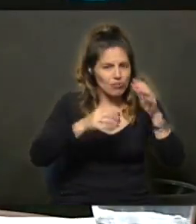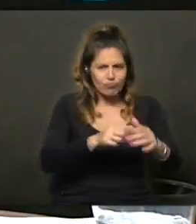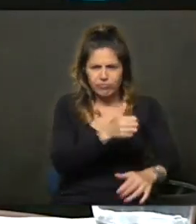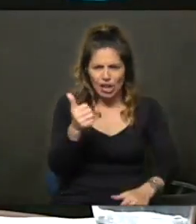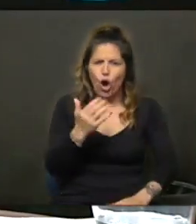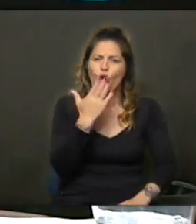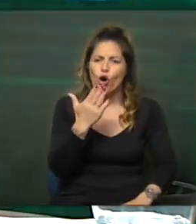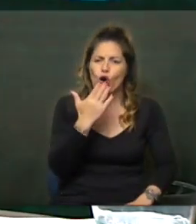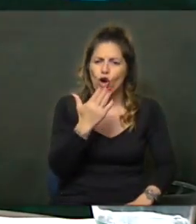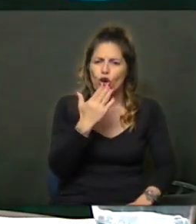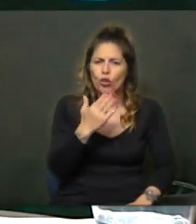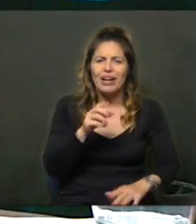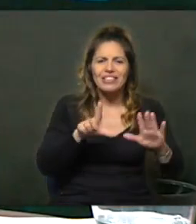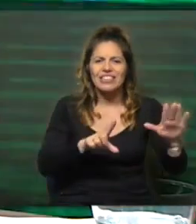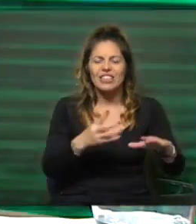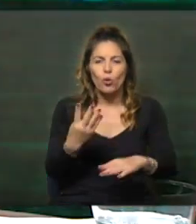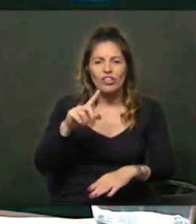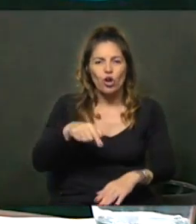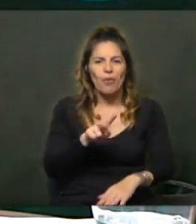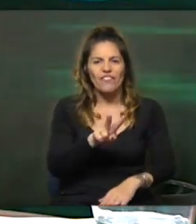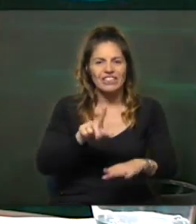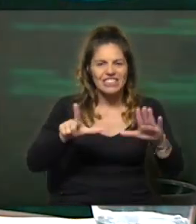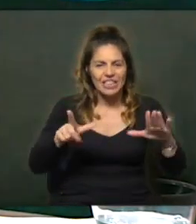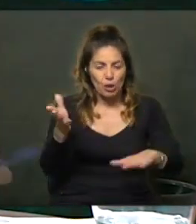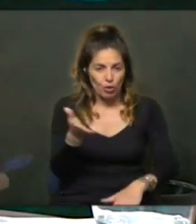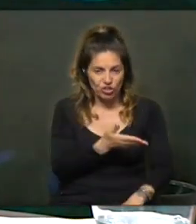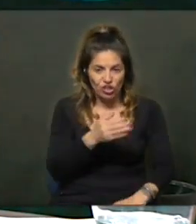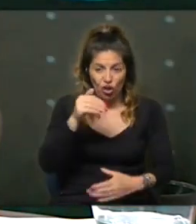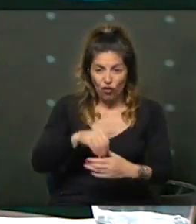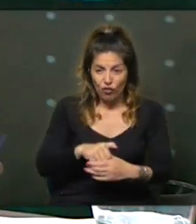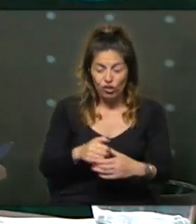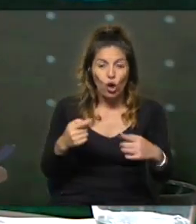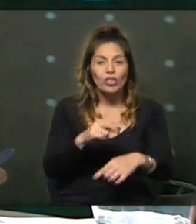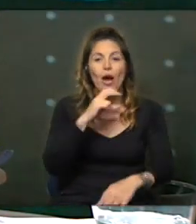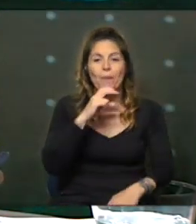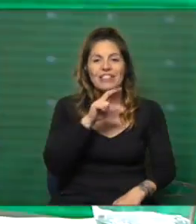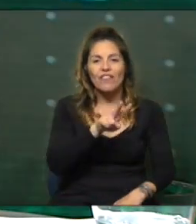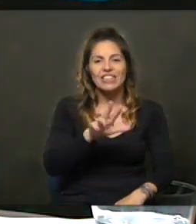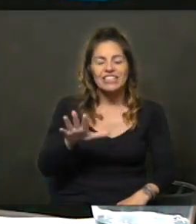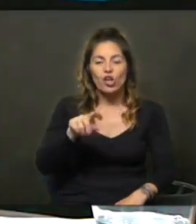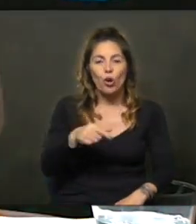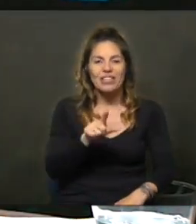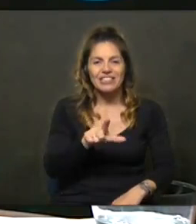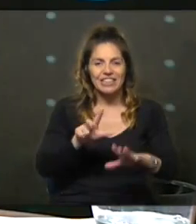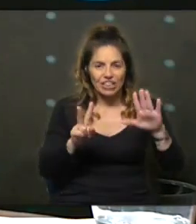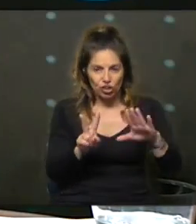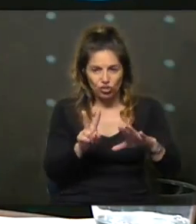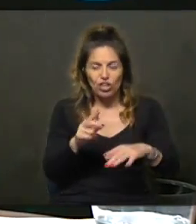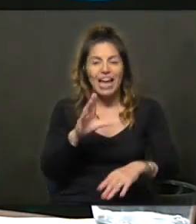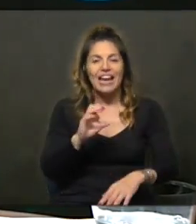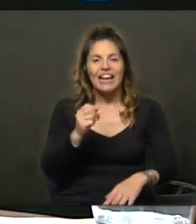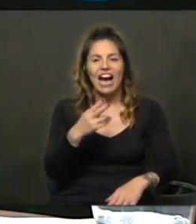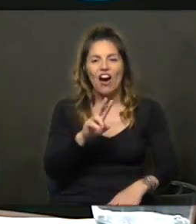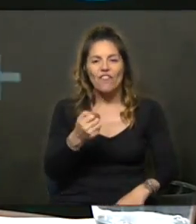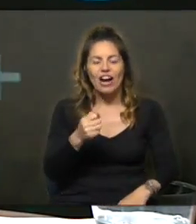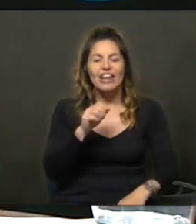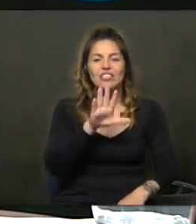Córdoba donde Miley obtuvo un 74 con 27 por de los votos contra masa un 25,72 en cava por ejemplo Miley obtuvo